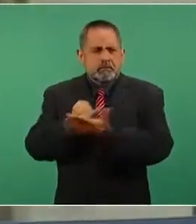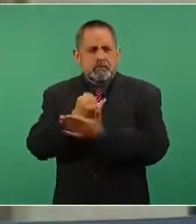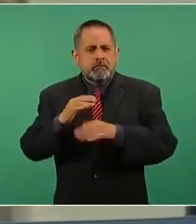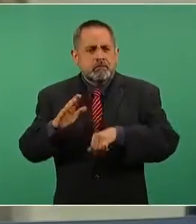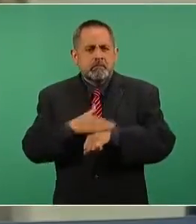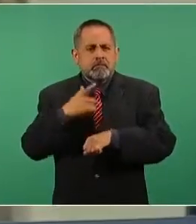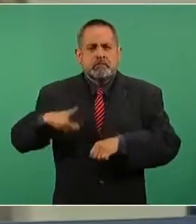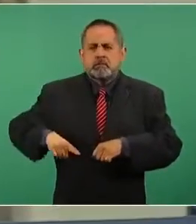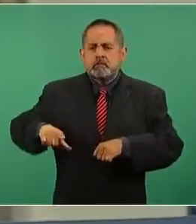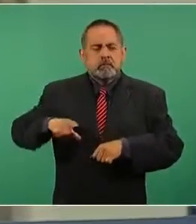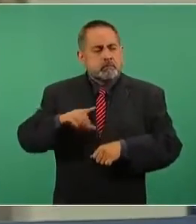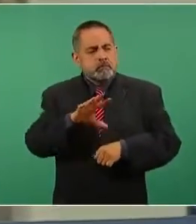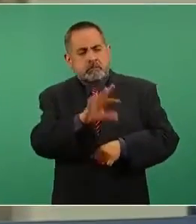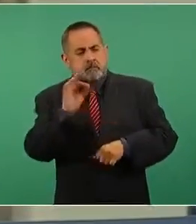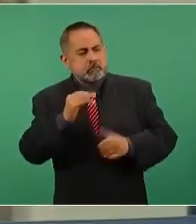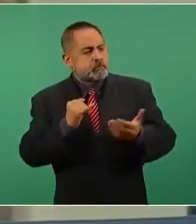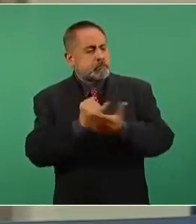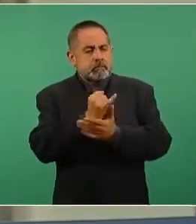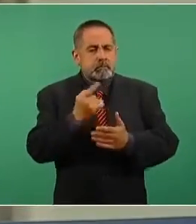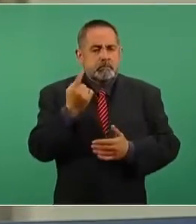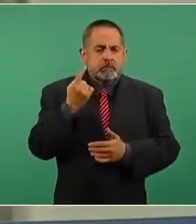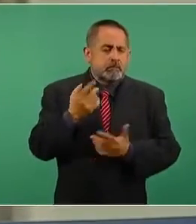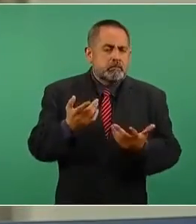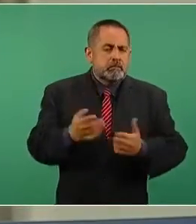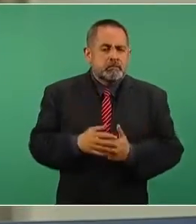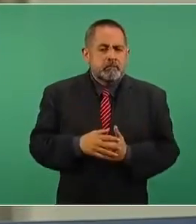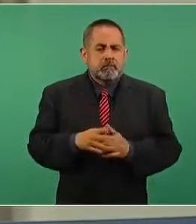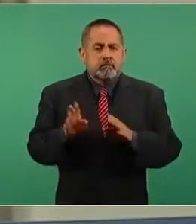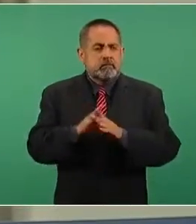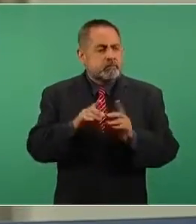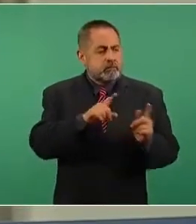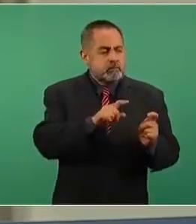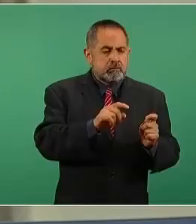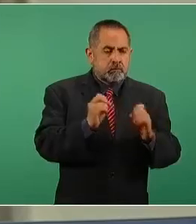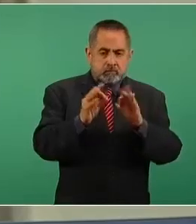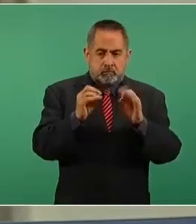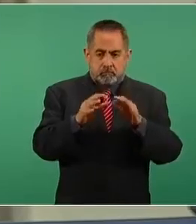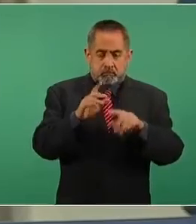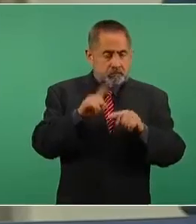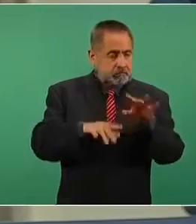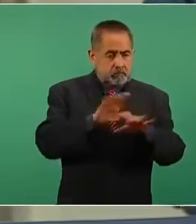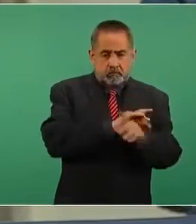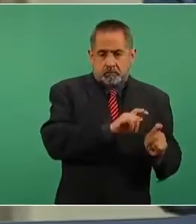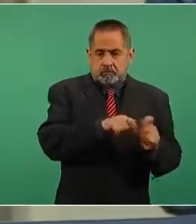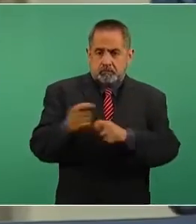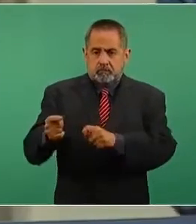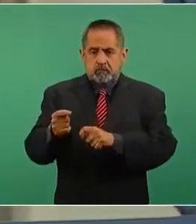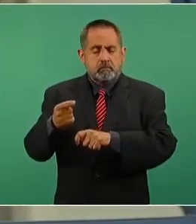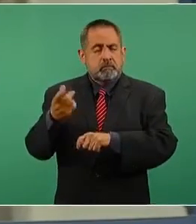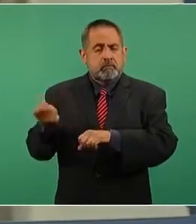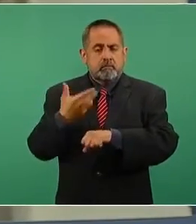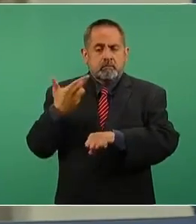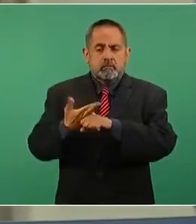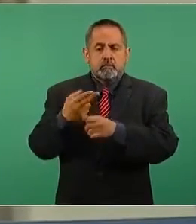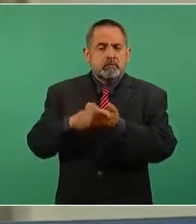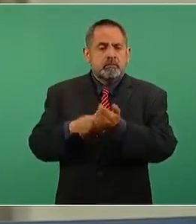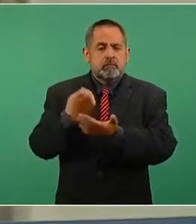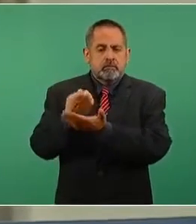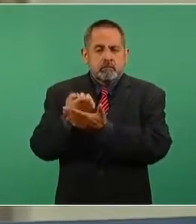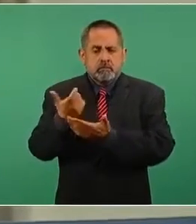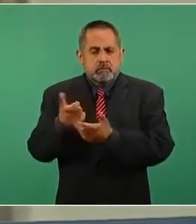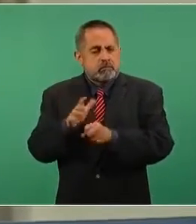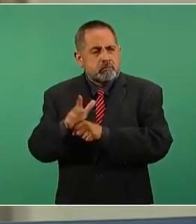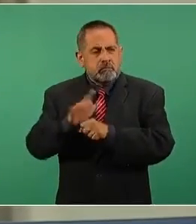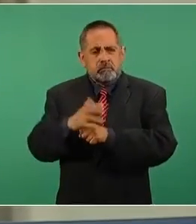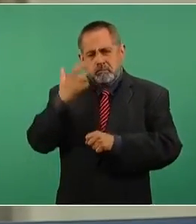del gobierno en específico de transferir esta oficina a la Secretaría de Economía. ¿Cuáles fueron